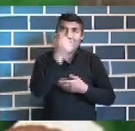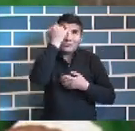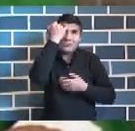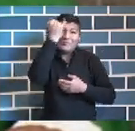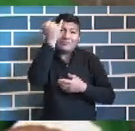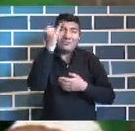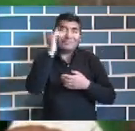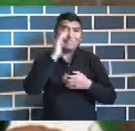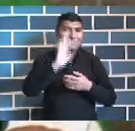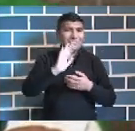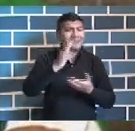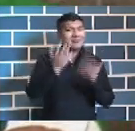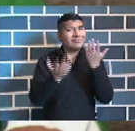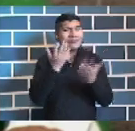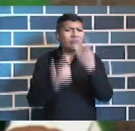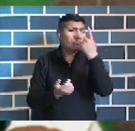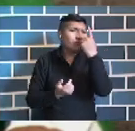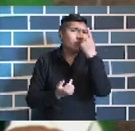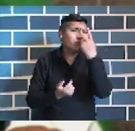ideología, o